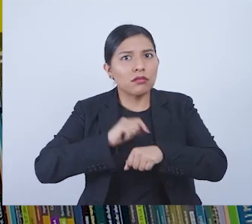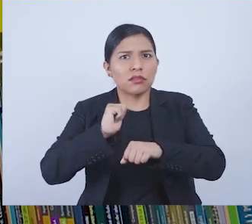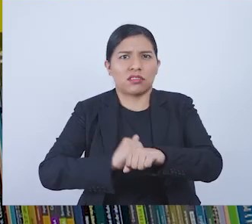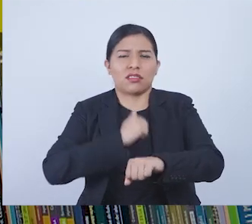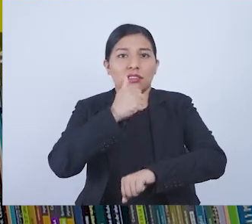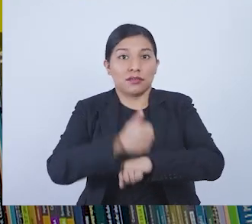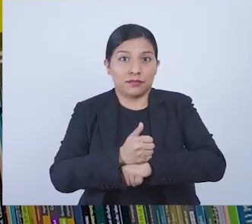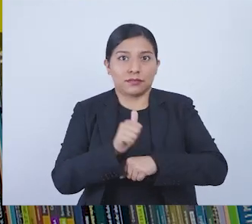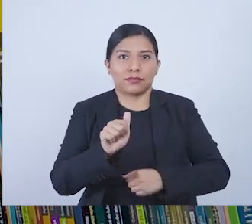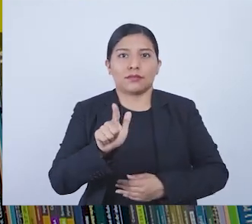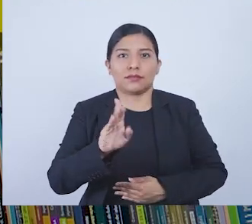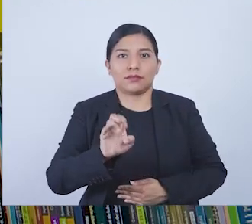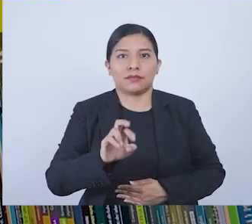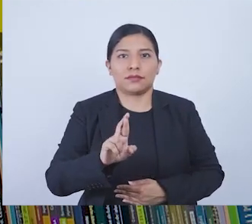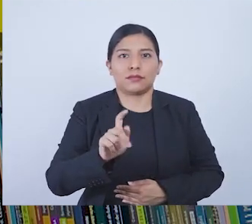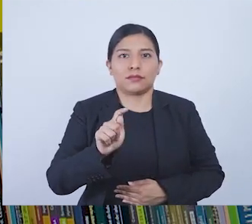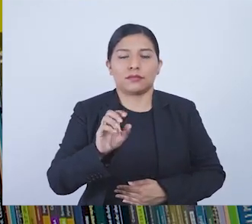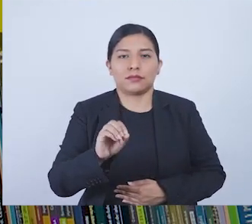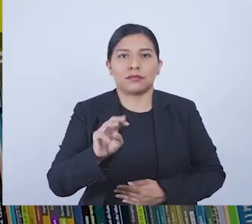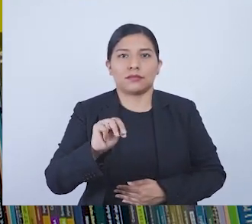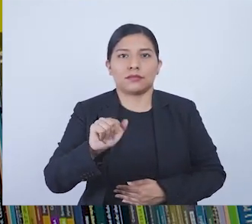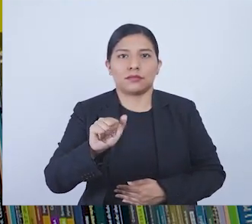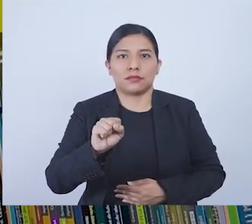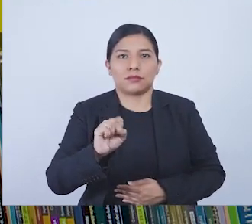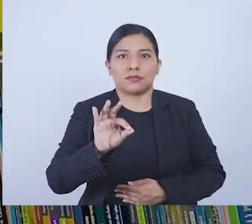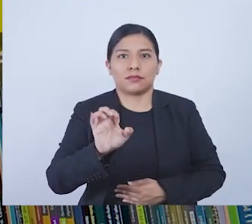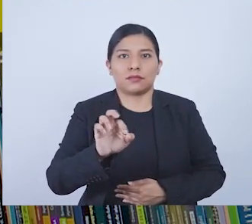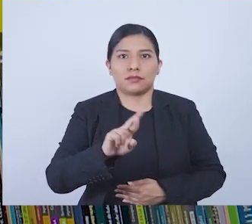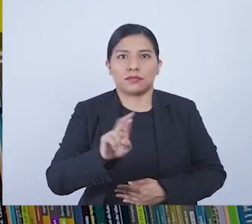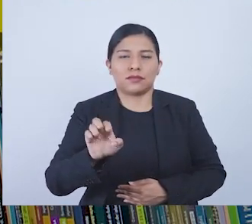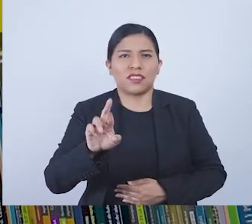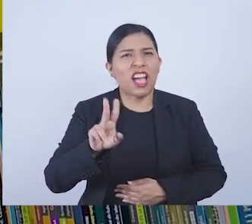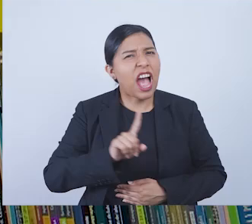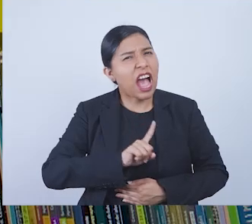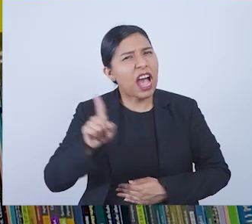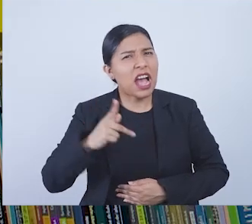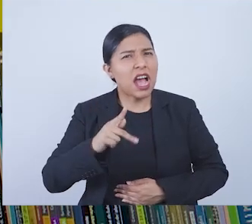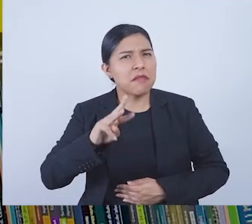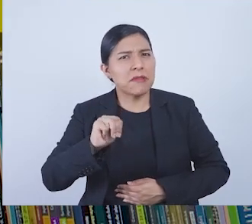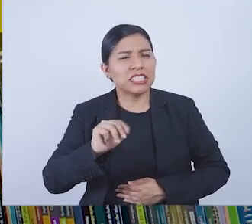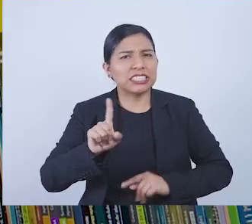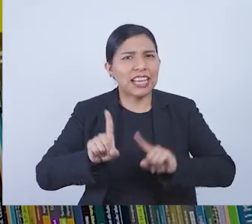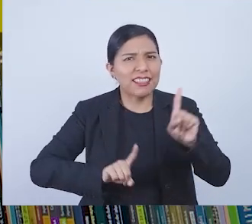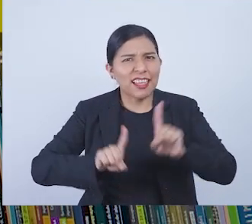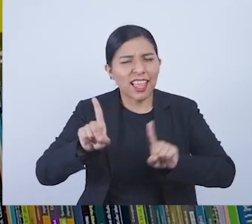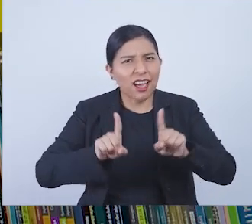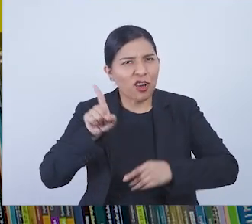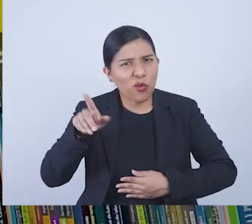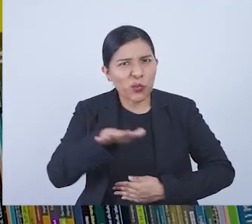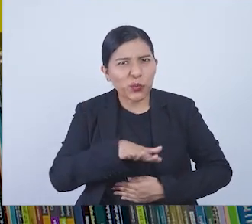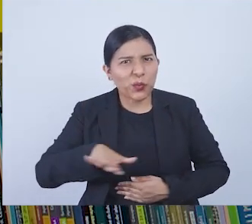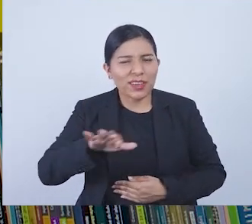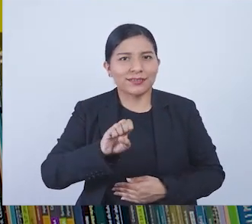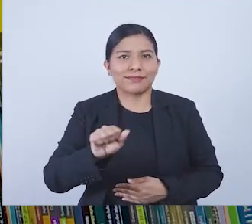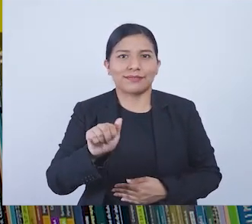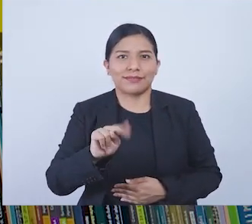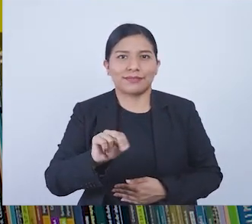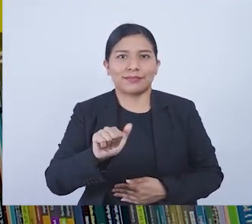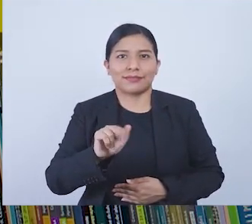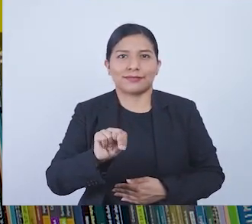Alberto Maferrer, allá en el kilómetro 29 de la carretera Santa Ana, en San Andrés, donde